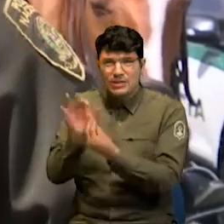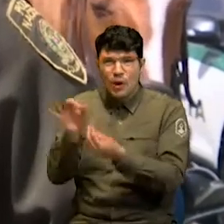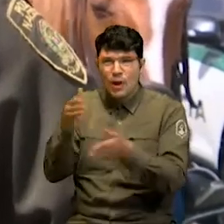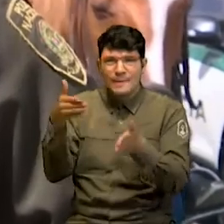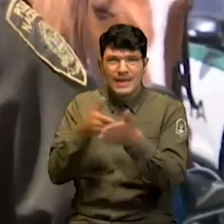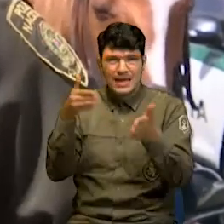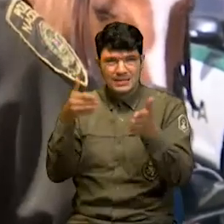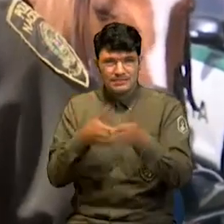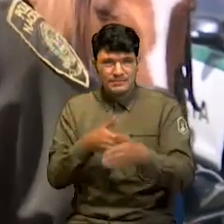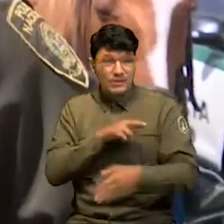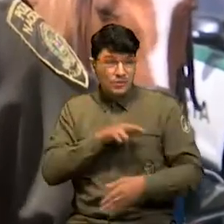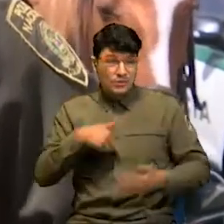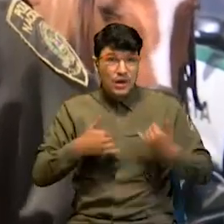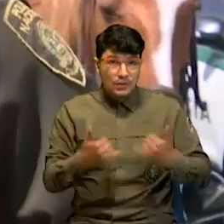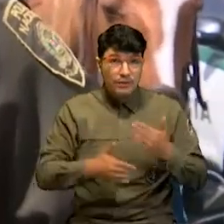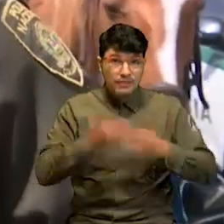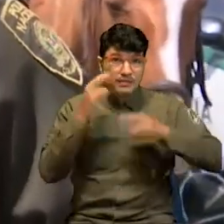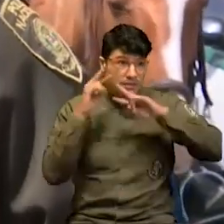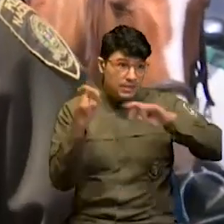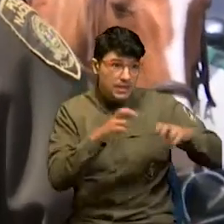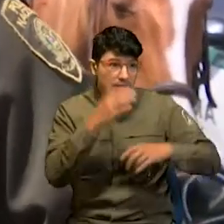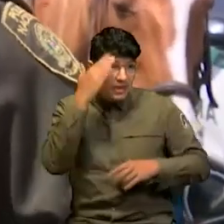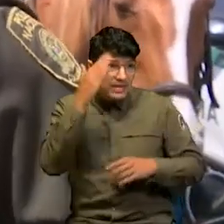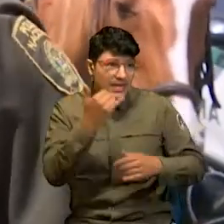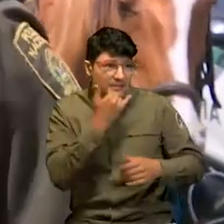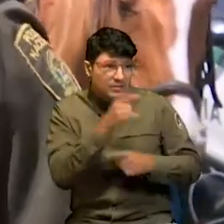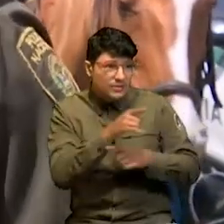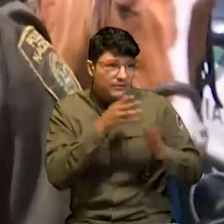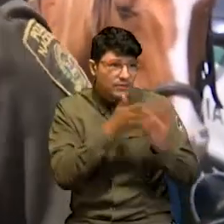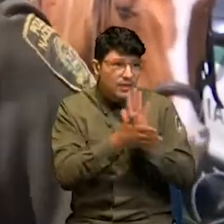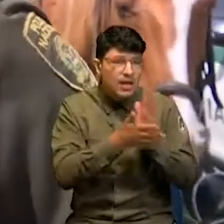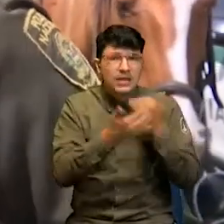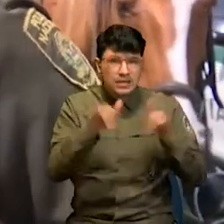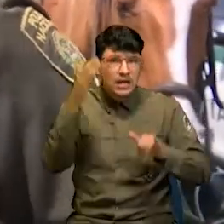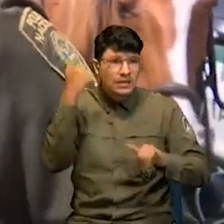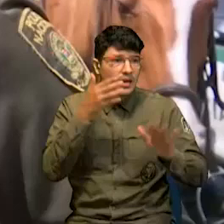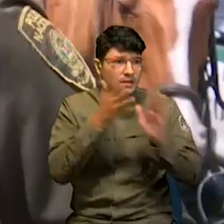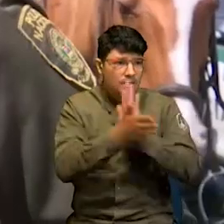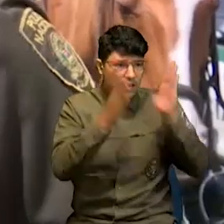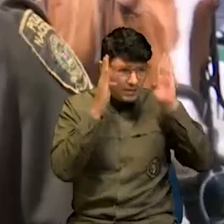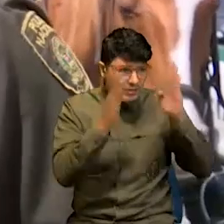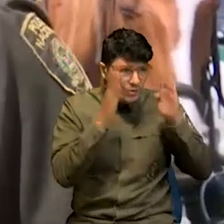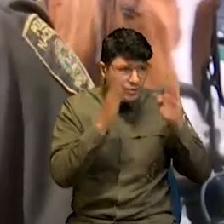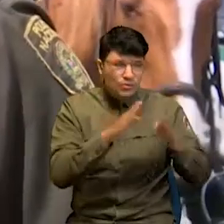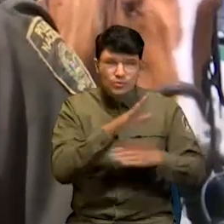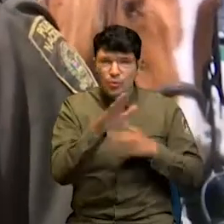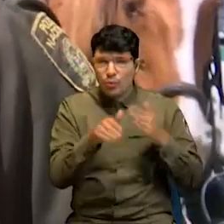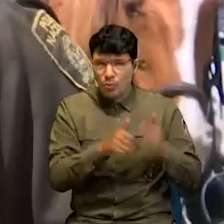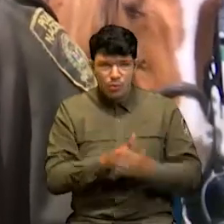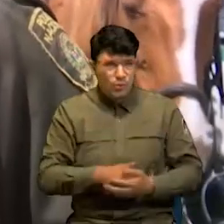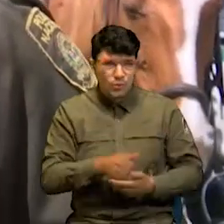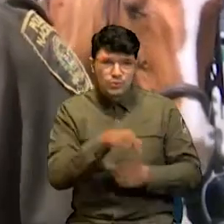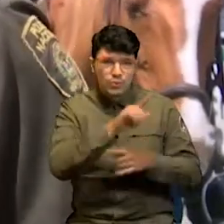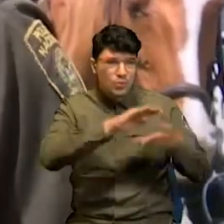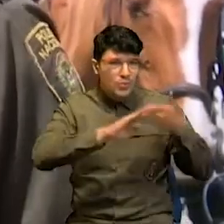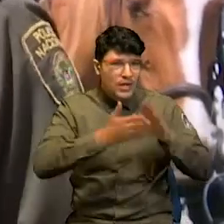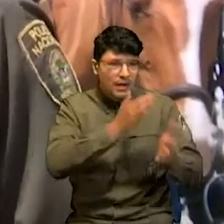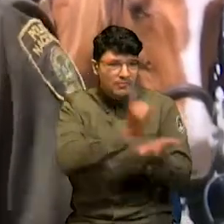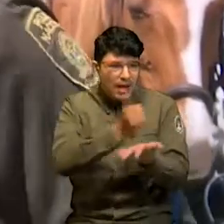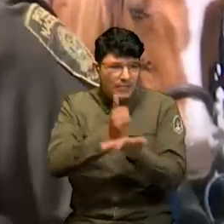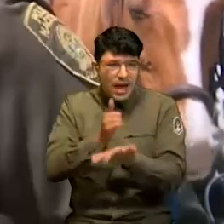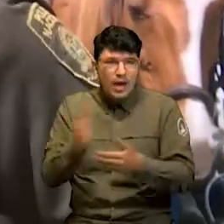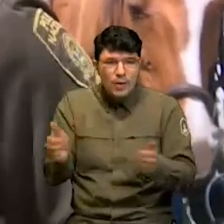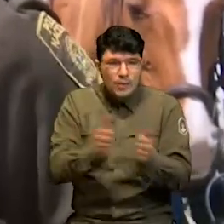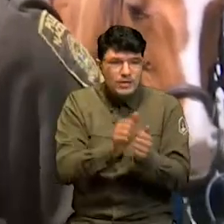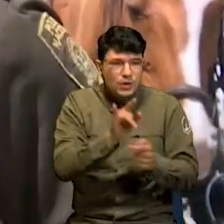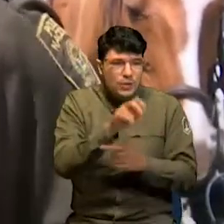investigando a qué se debe esta información de amenazas y ya han sido atendidos los presidentes acompañados con la